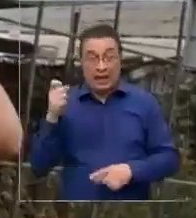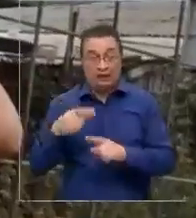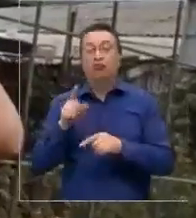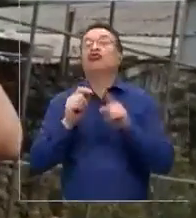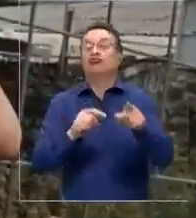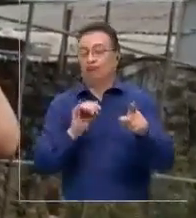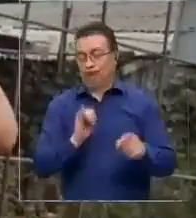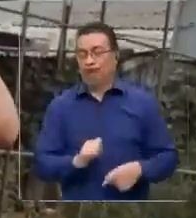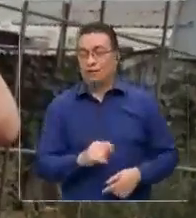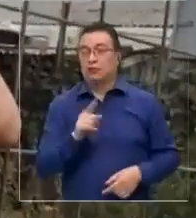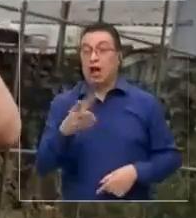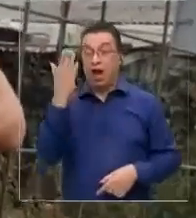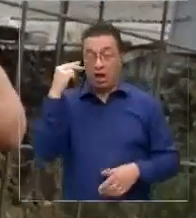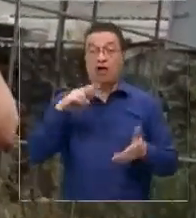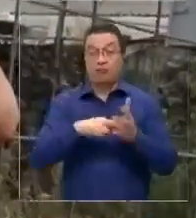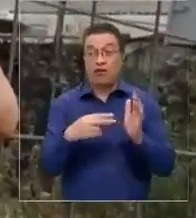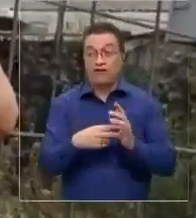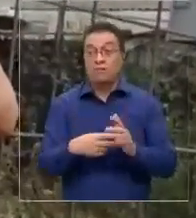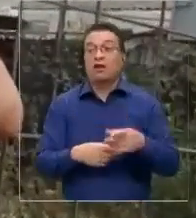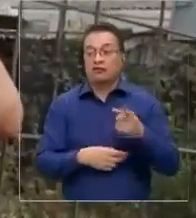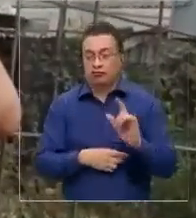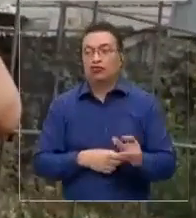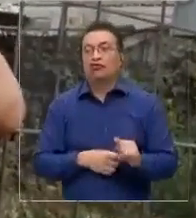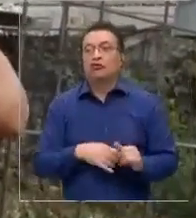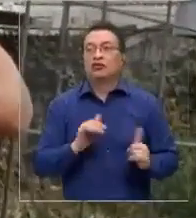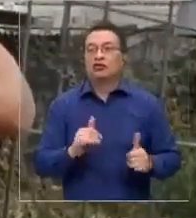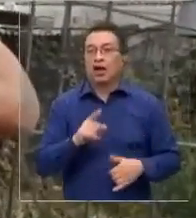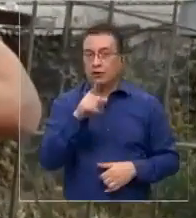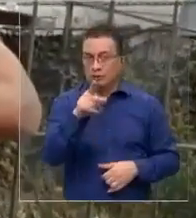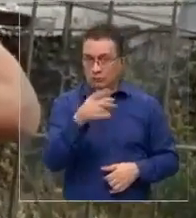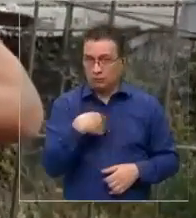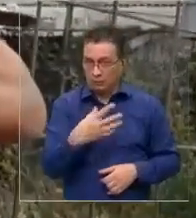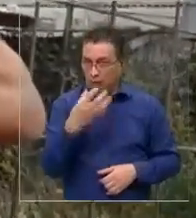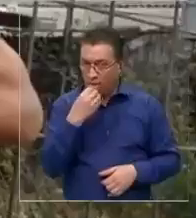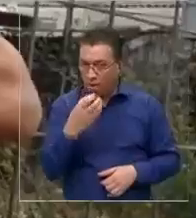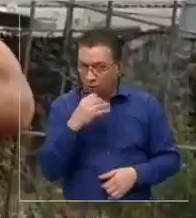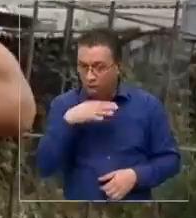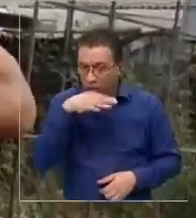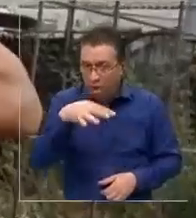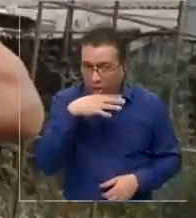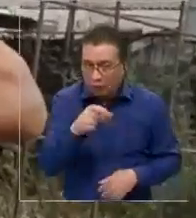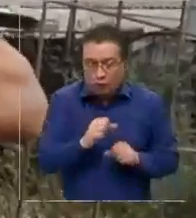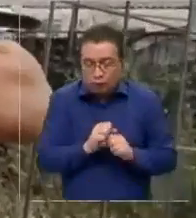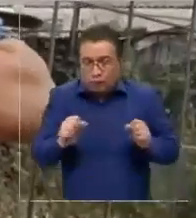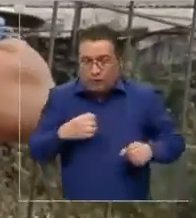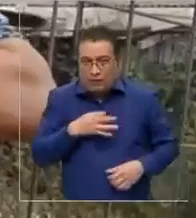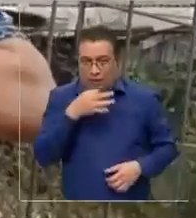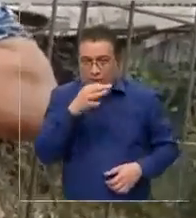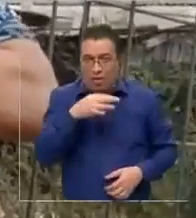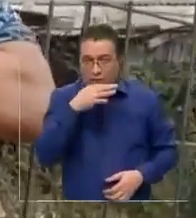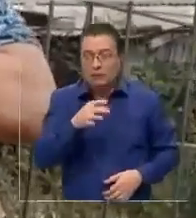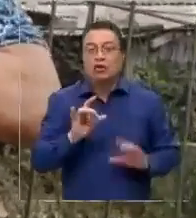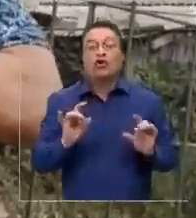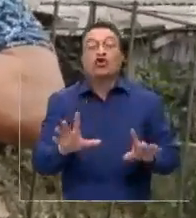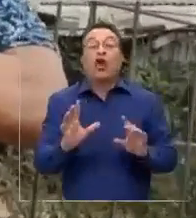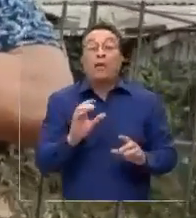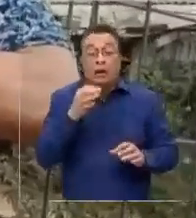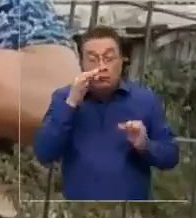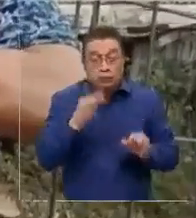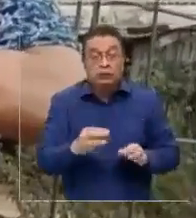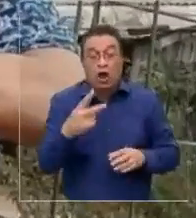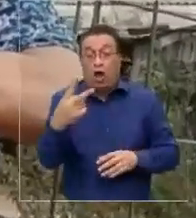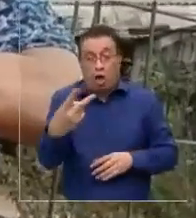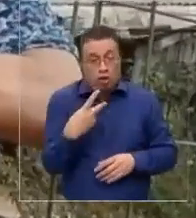problema ellos? ¿De discusión? Si usted sabe que me quiere sacar cosas que yo no puedo decirle, pues. Estamos hablando sinceramente, sí, los